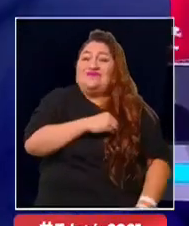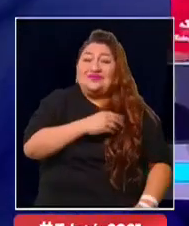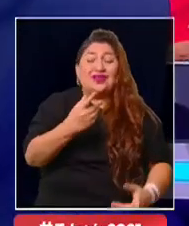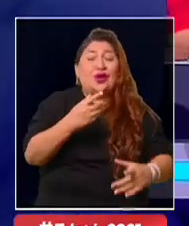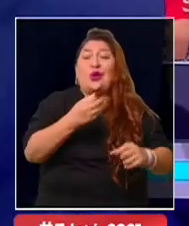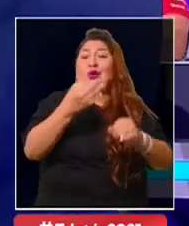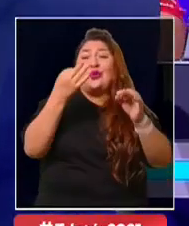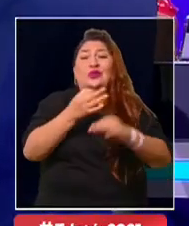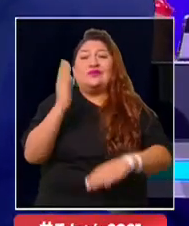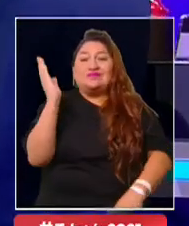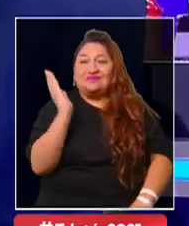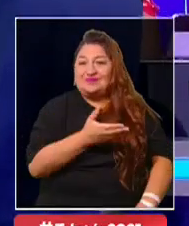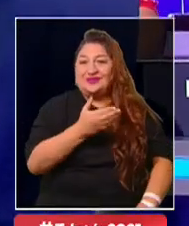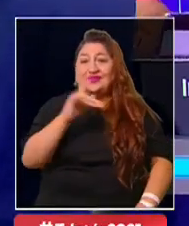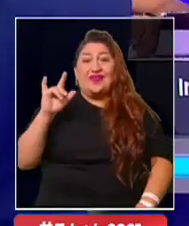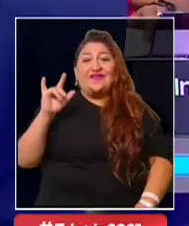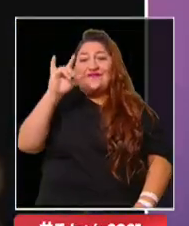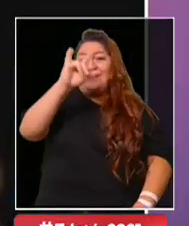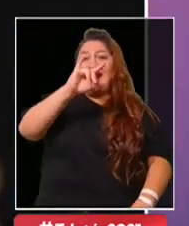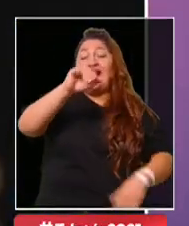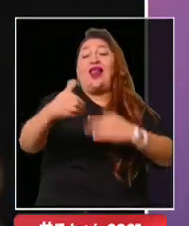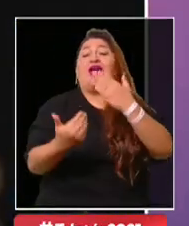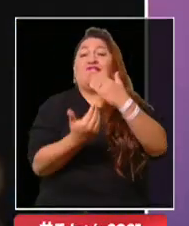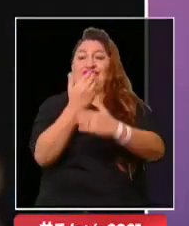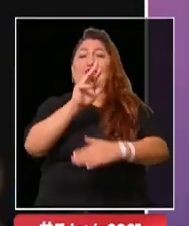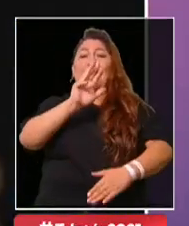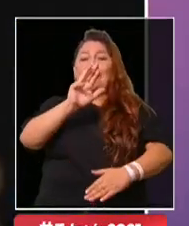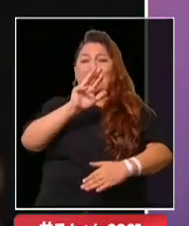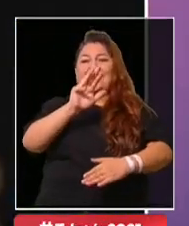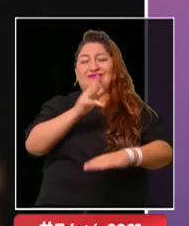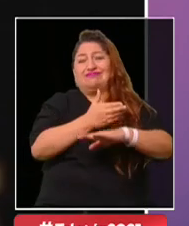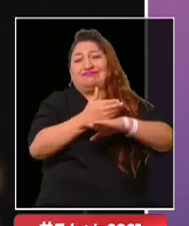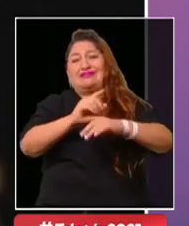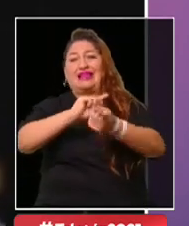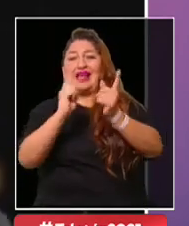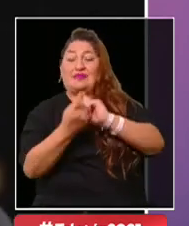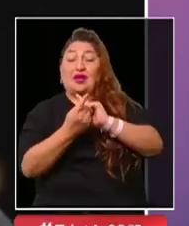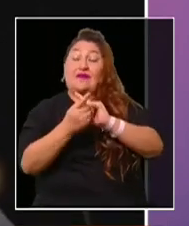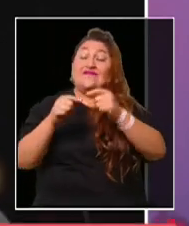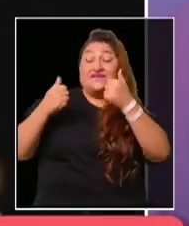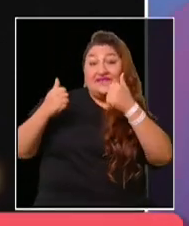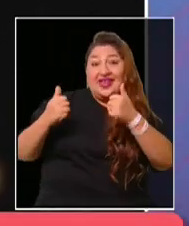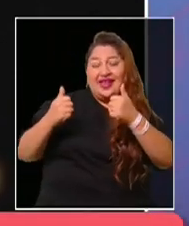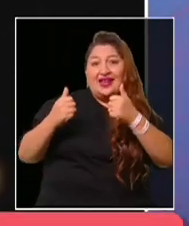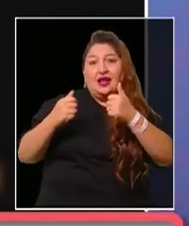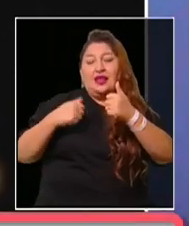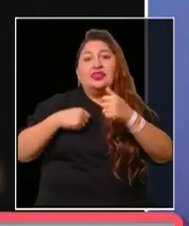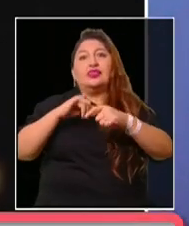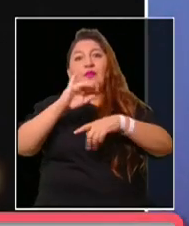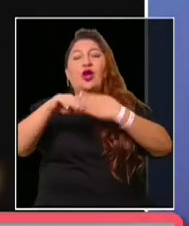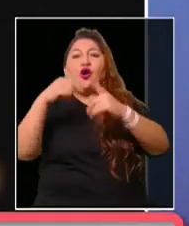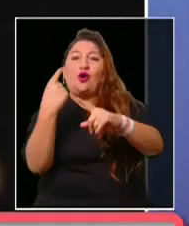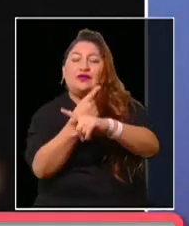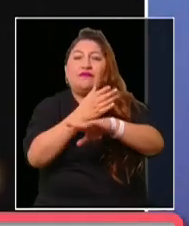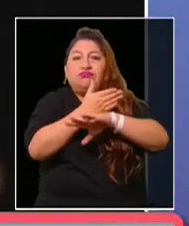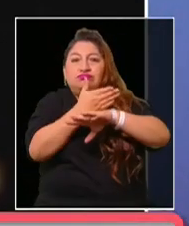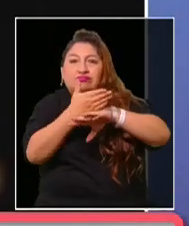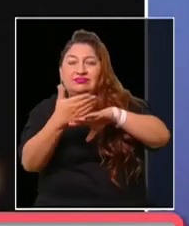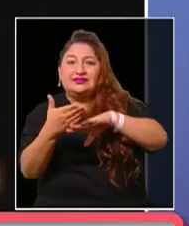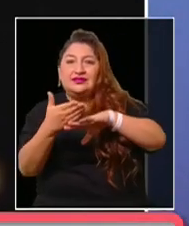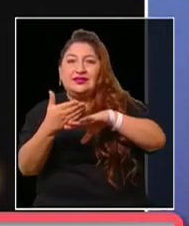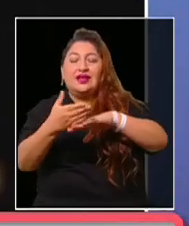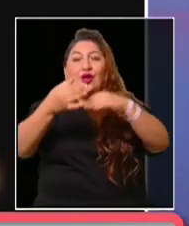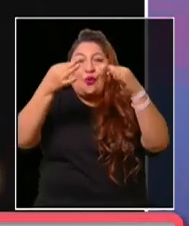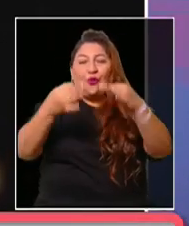cancelaron el vuelo, lo pusieron para las 9 de la mañana. Todo estaba bien hasta ahí, luego lo volvieron a retrasar. Y